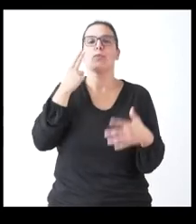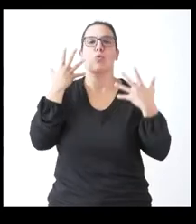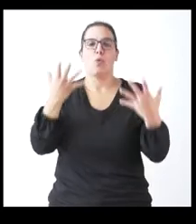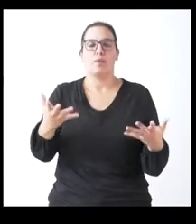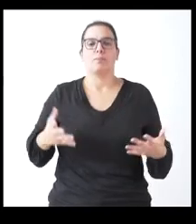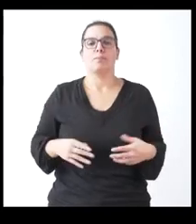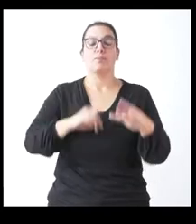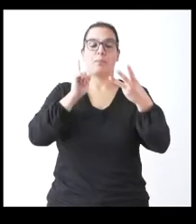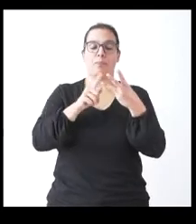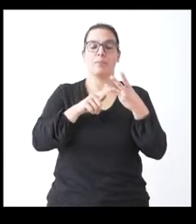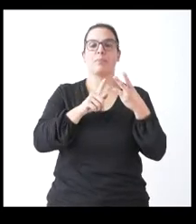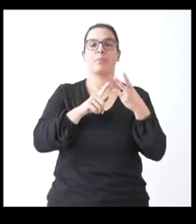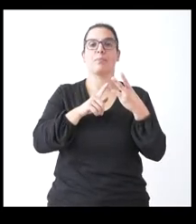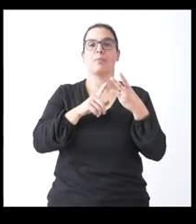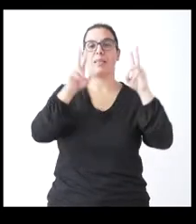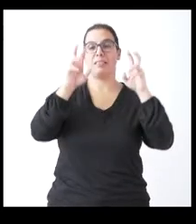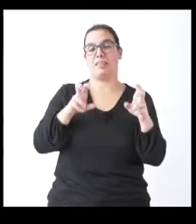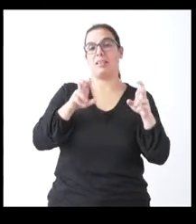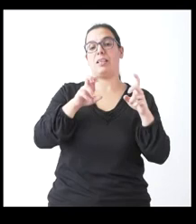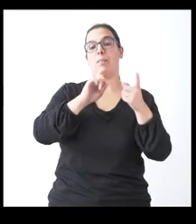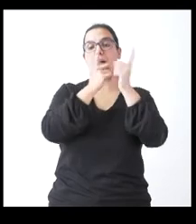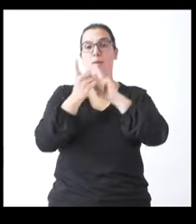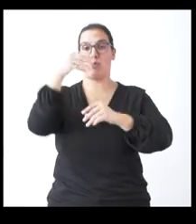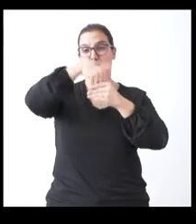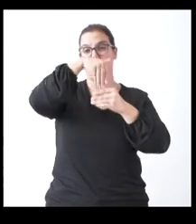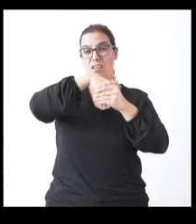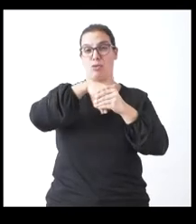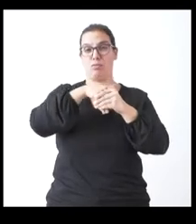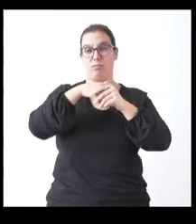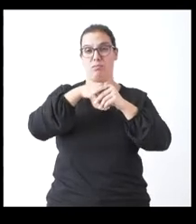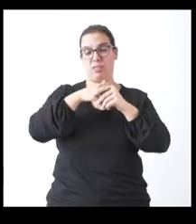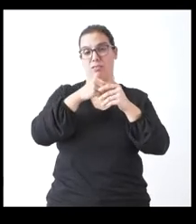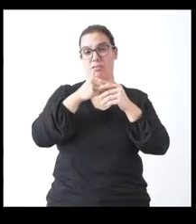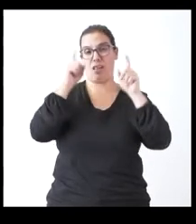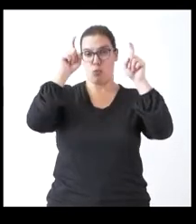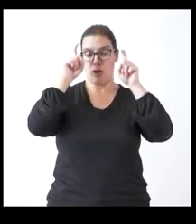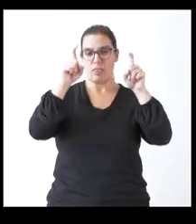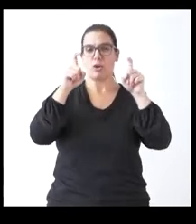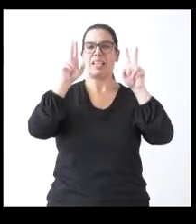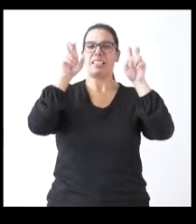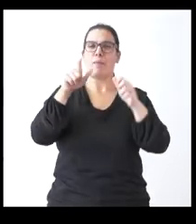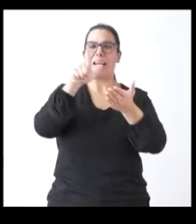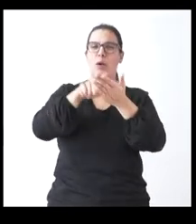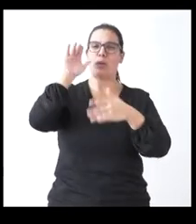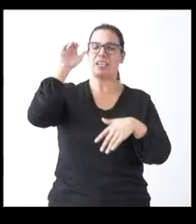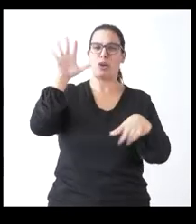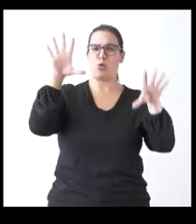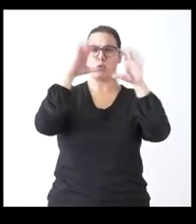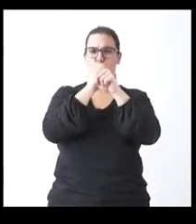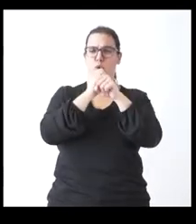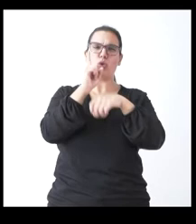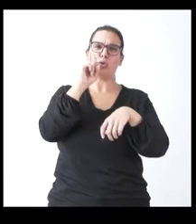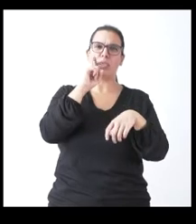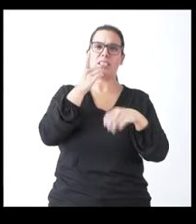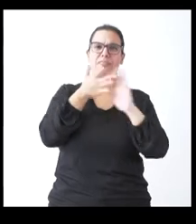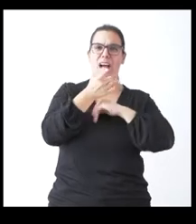postura y luego de los cambios en el currículum no me quedó claro lo de la lengua extranjera en que en qué sentido va no sé si